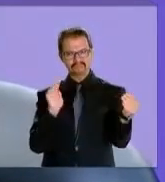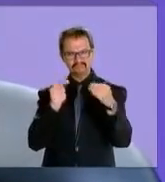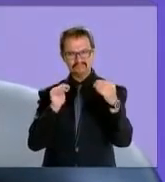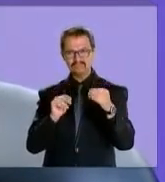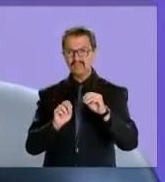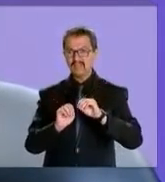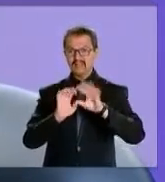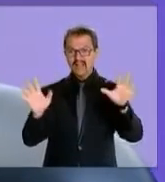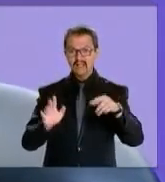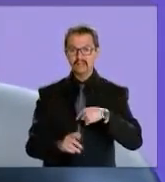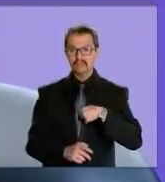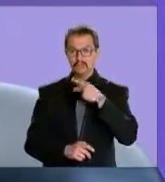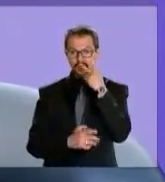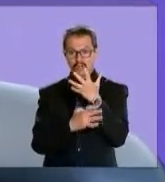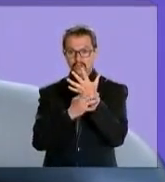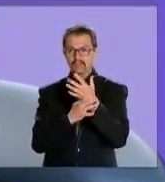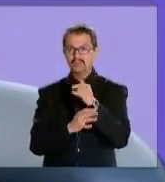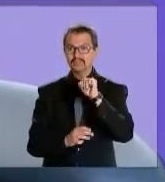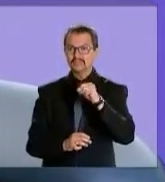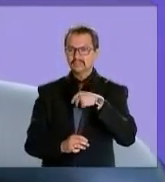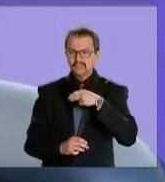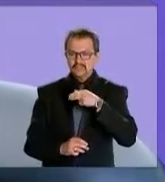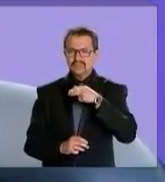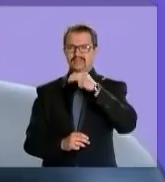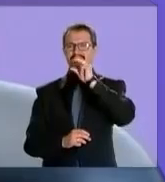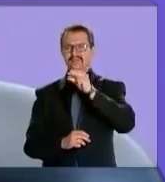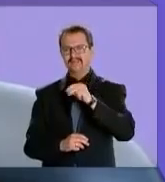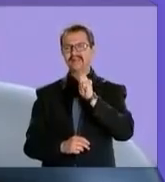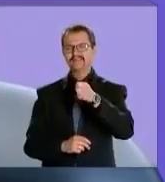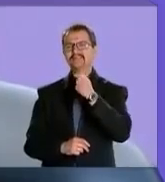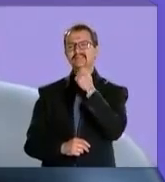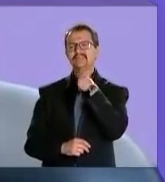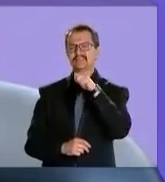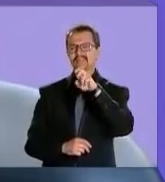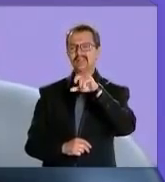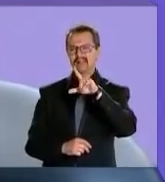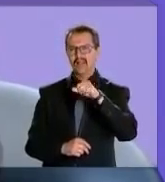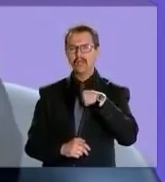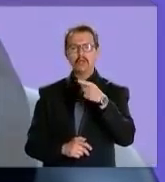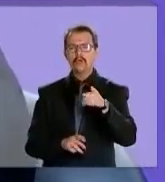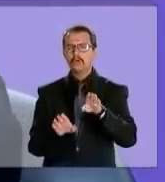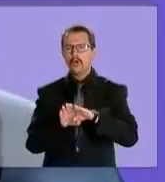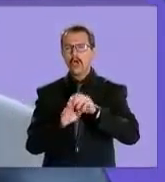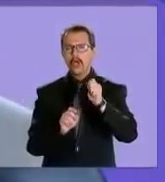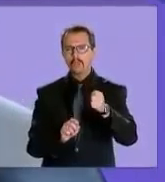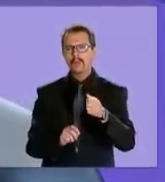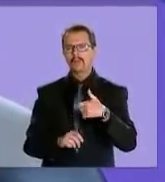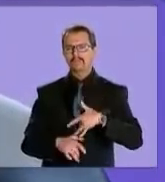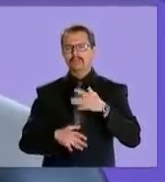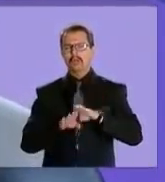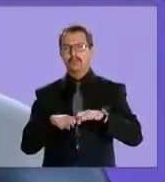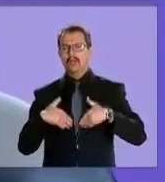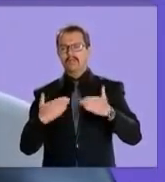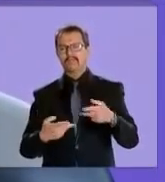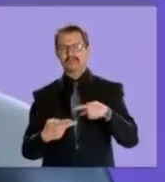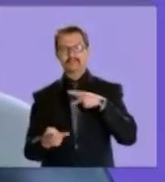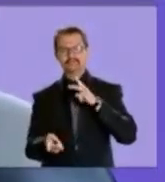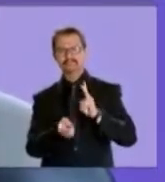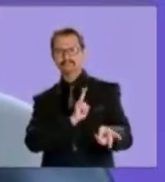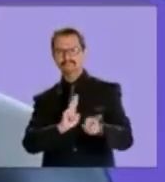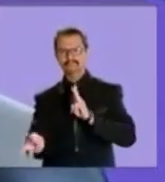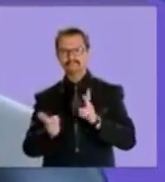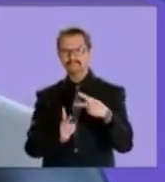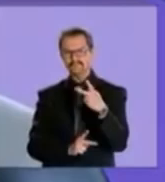ya voy a sustituir el tequila y vamos a hablar directo para que él entienda también que nadie le ha